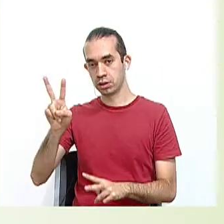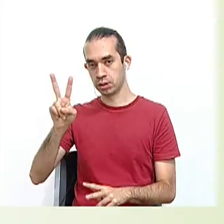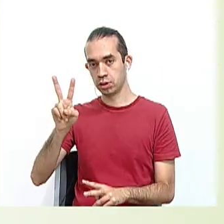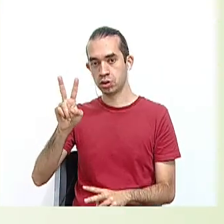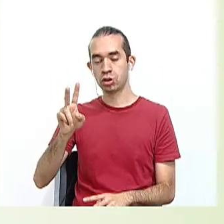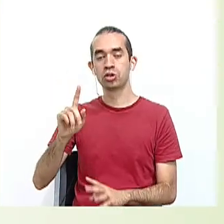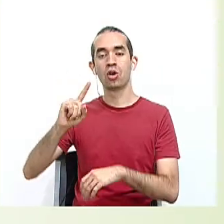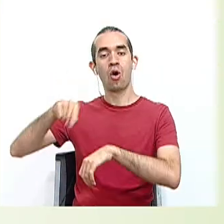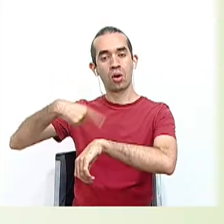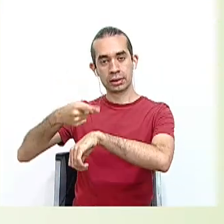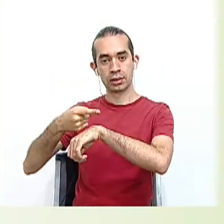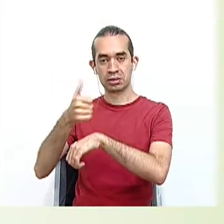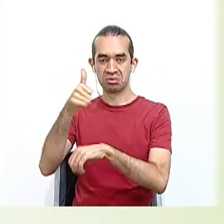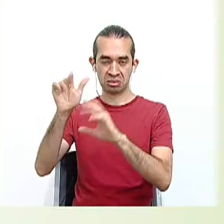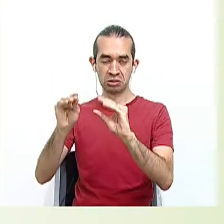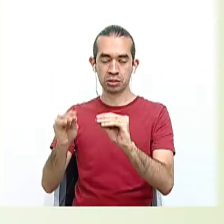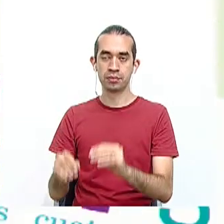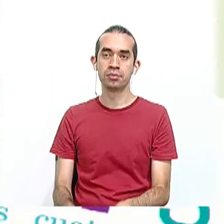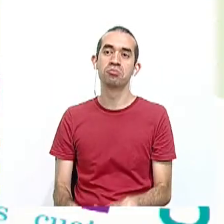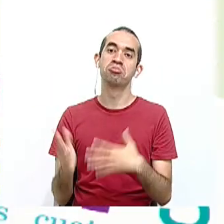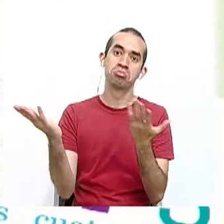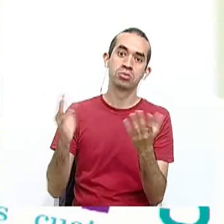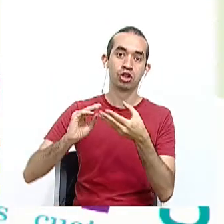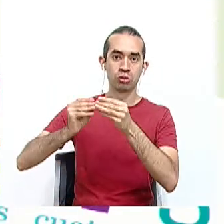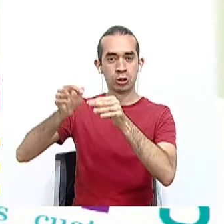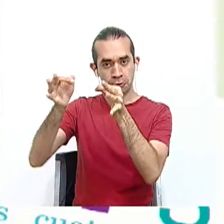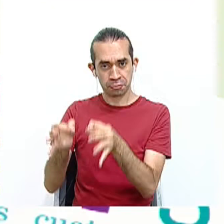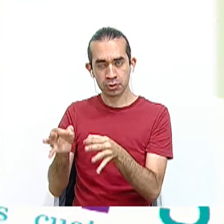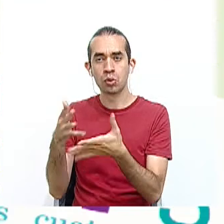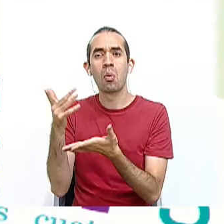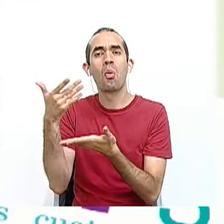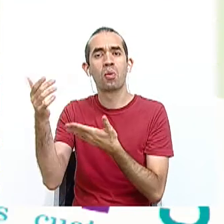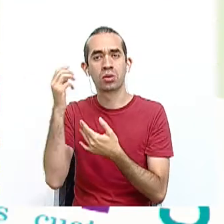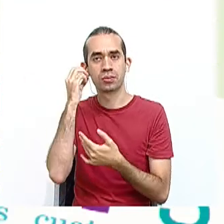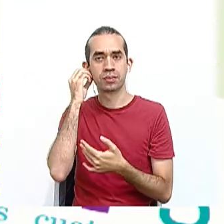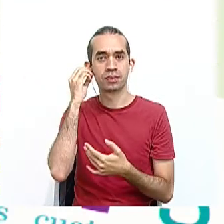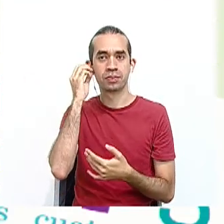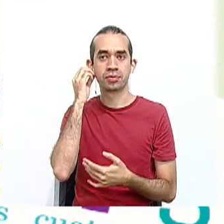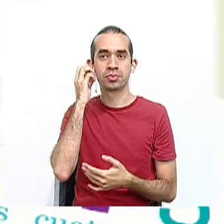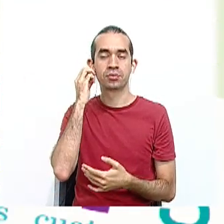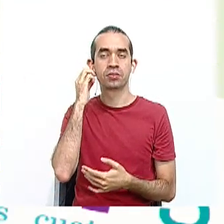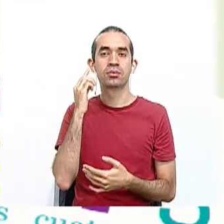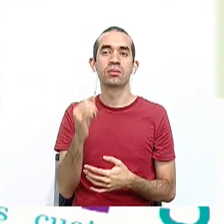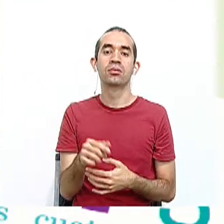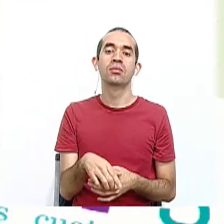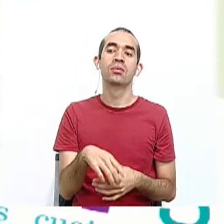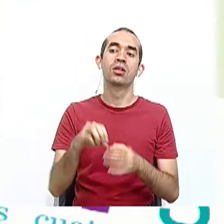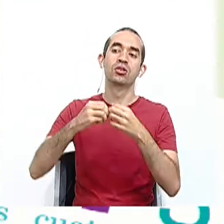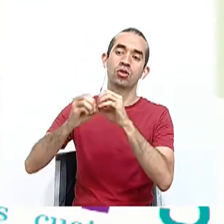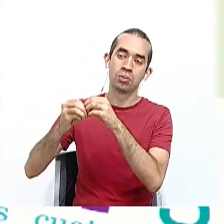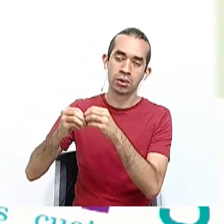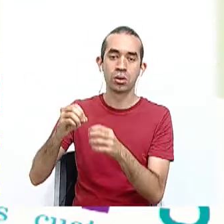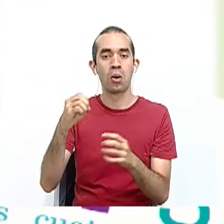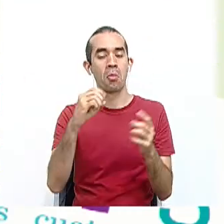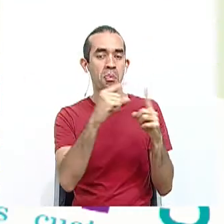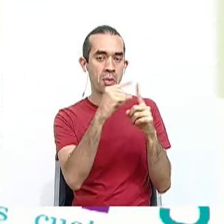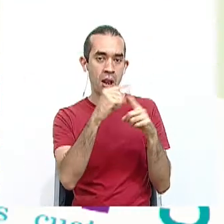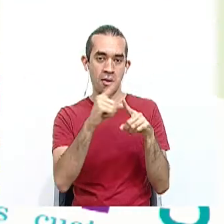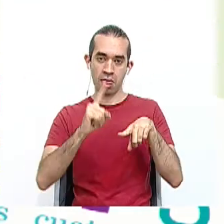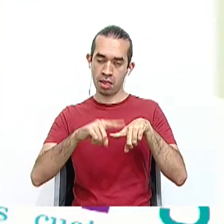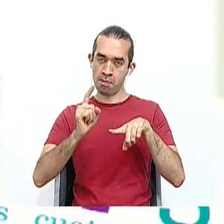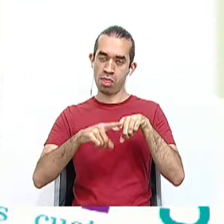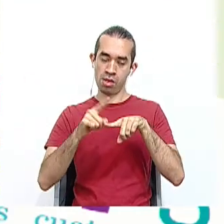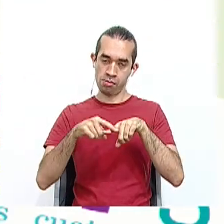Cuando se escriben cifras o en numerales. La elección de cifras o de palabras en la escritura de los números depende de